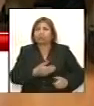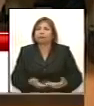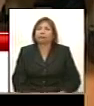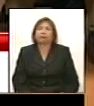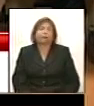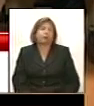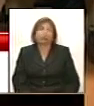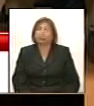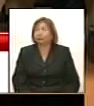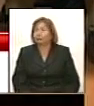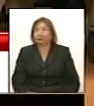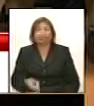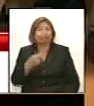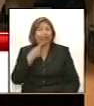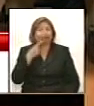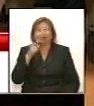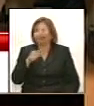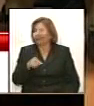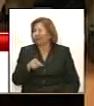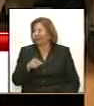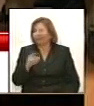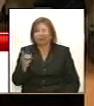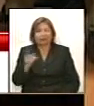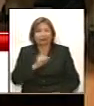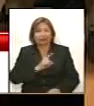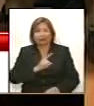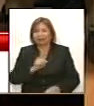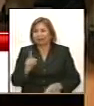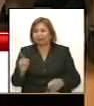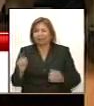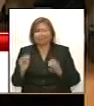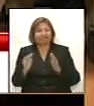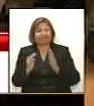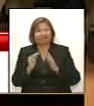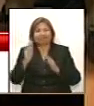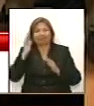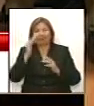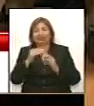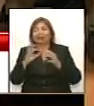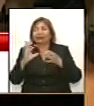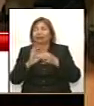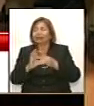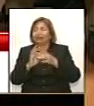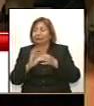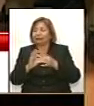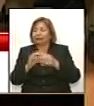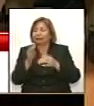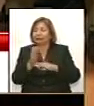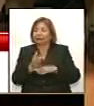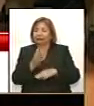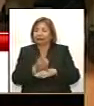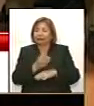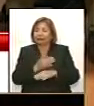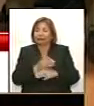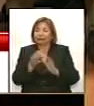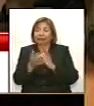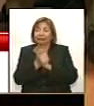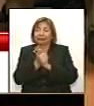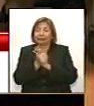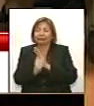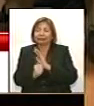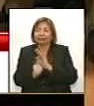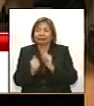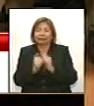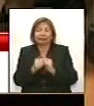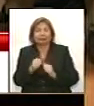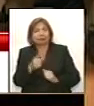creo que en ese punto sería, y vuelvo a insistir, poder hacer alianzas, a poder mejorar el tema de la experiencia usuario, porque una cosa